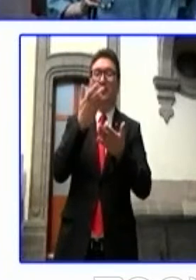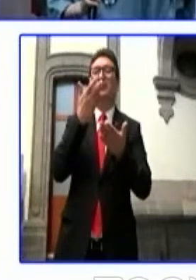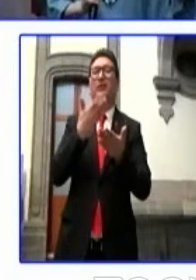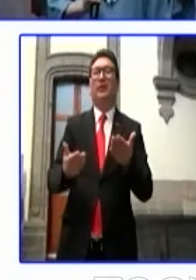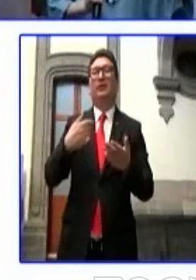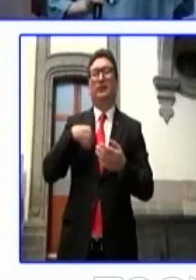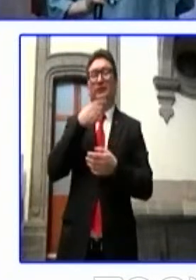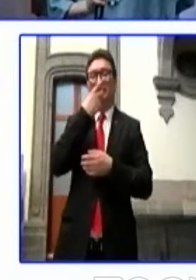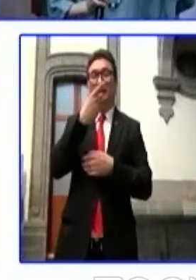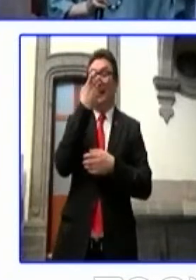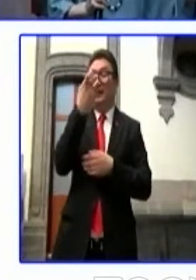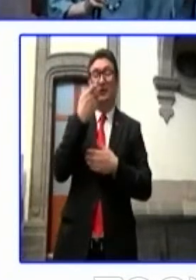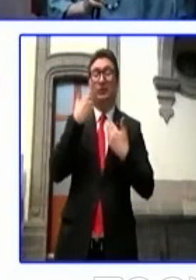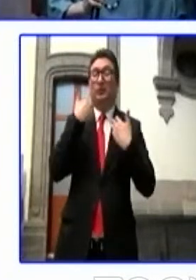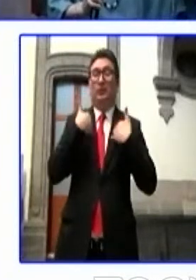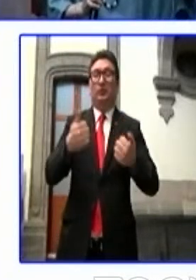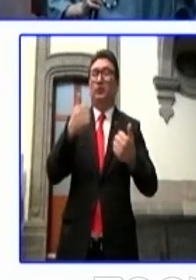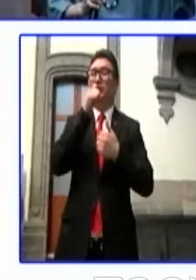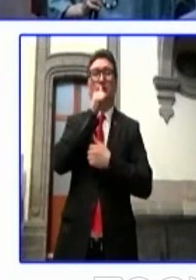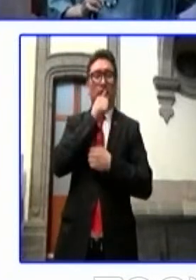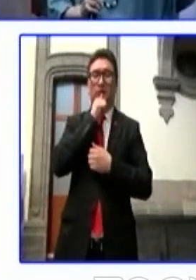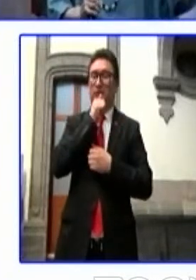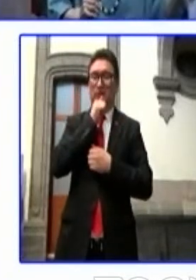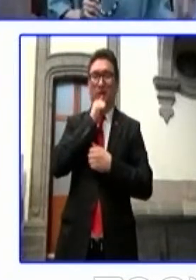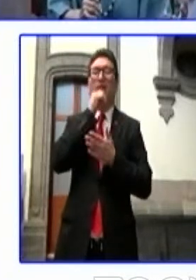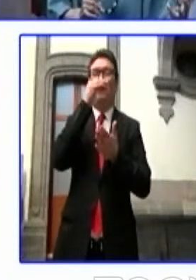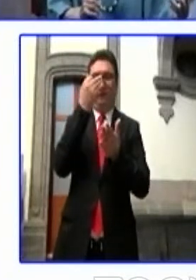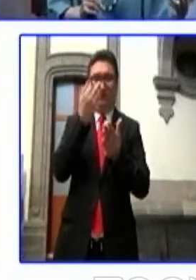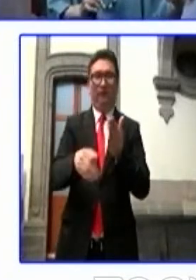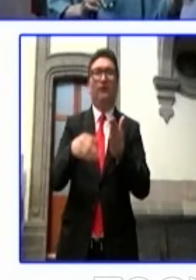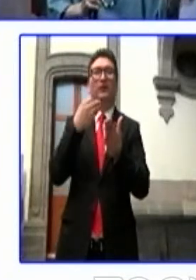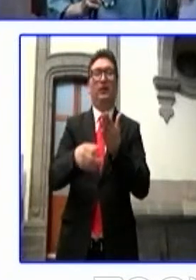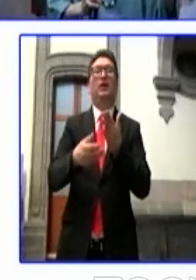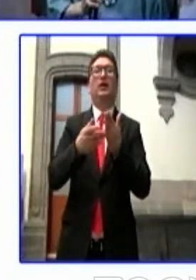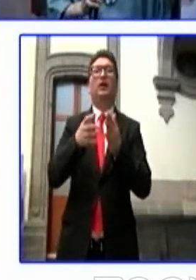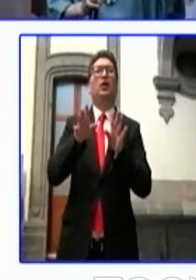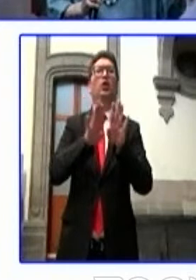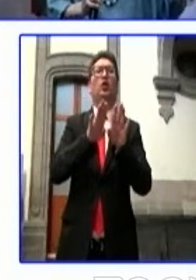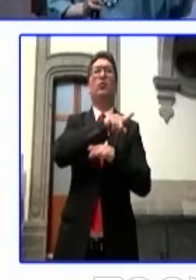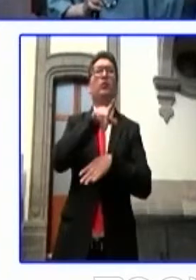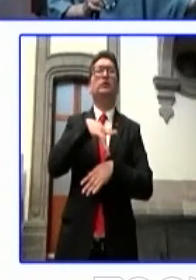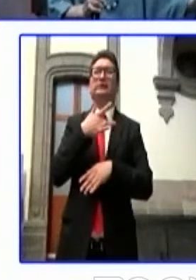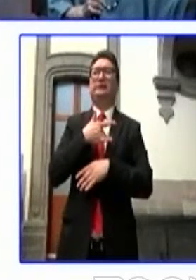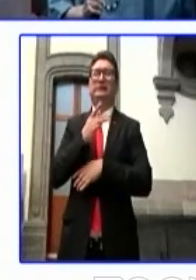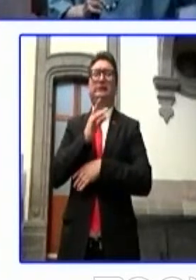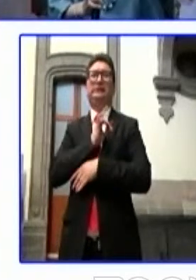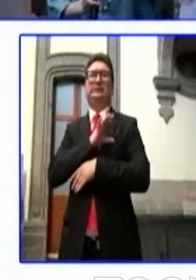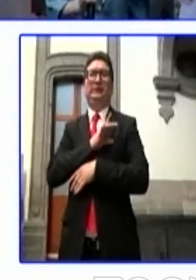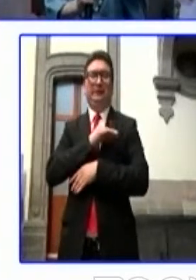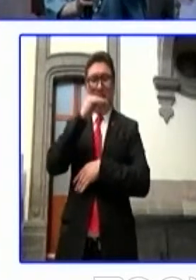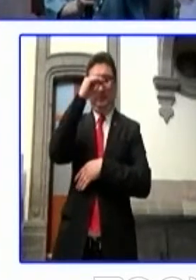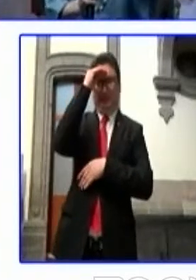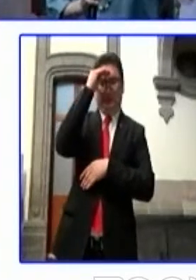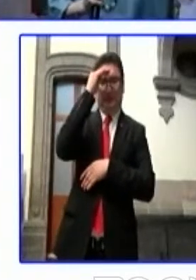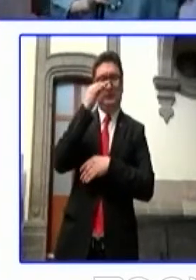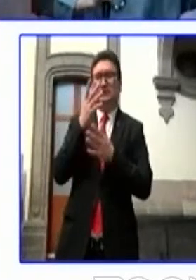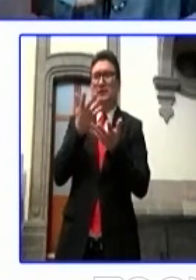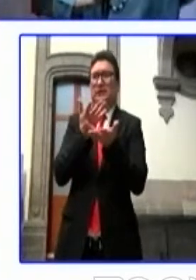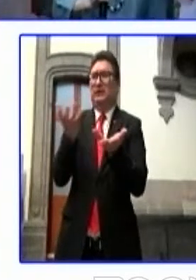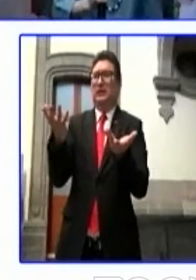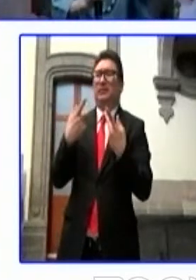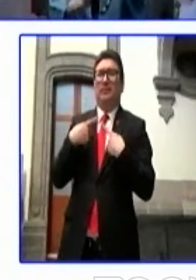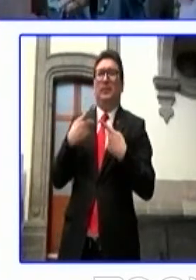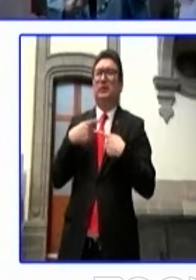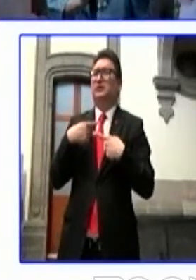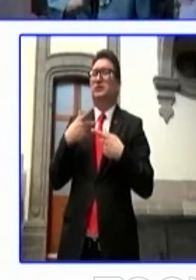no se ha entendido, que no se ha comprendido, que se sigue teniendo temor, que se sigue pensando que solamente es poner a